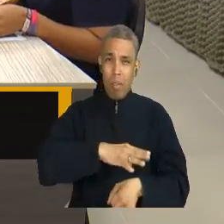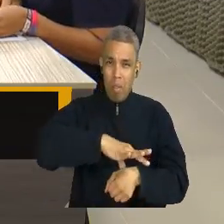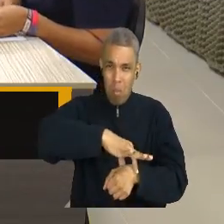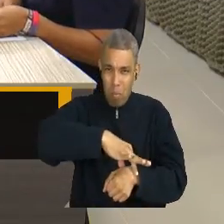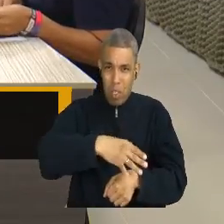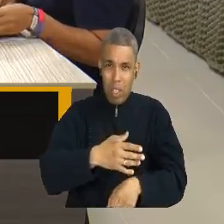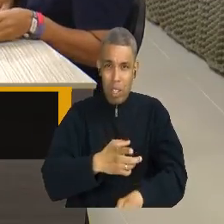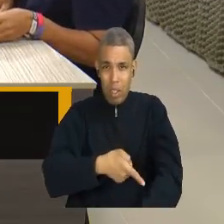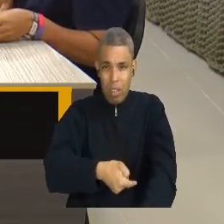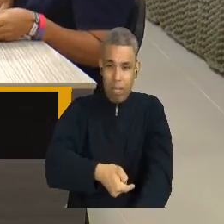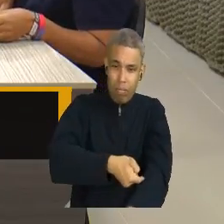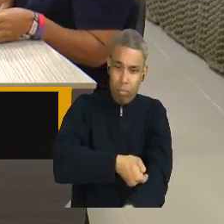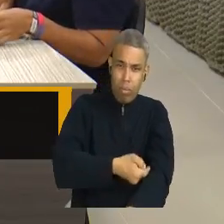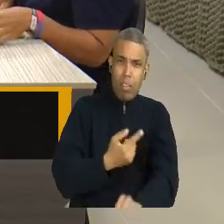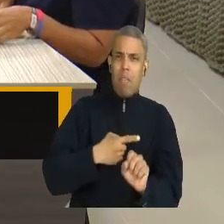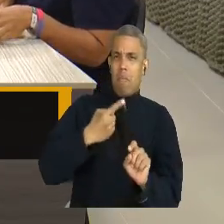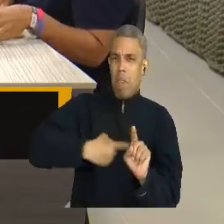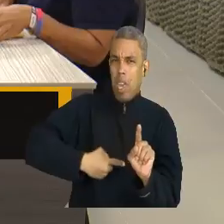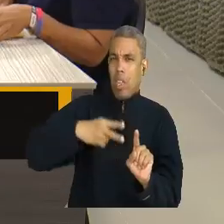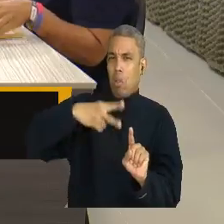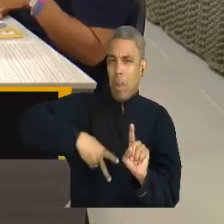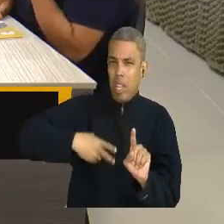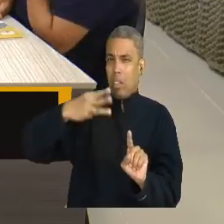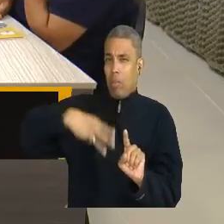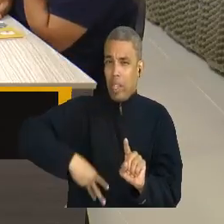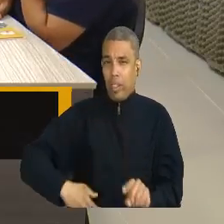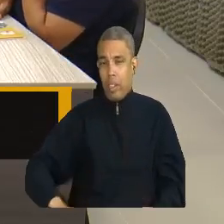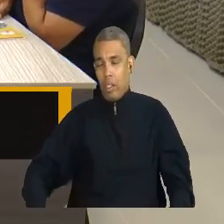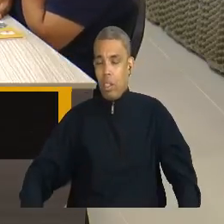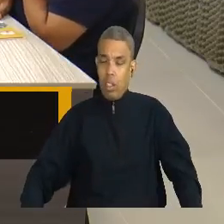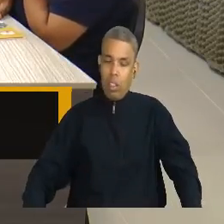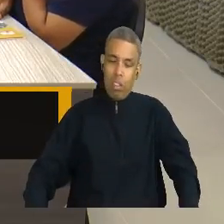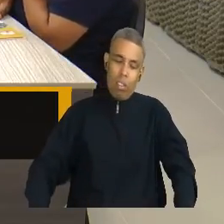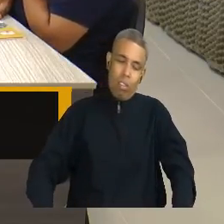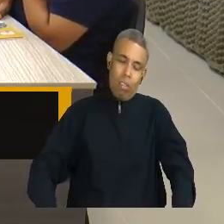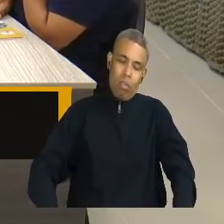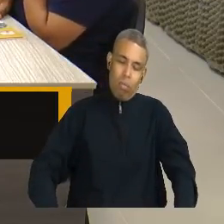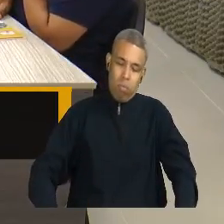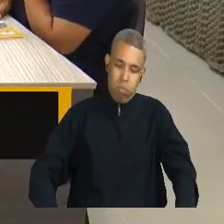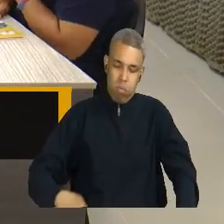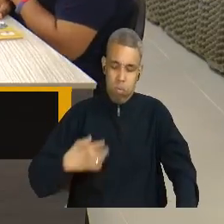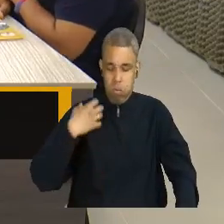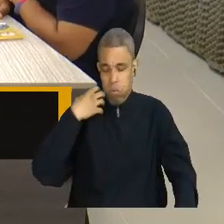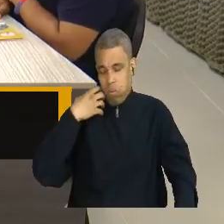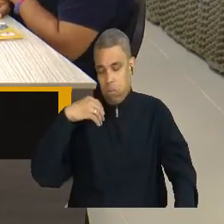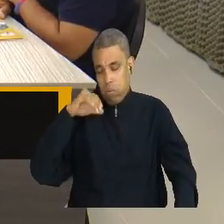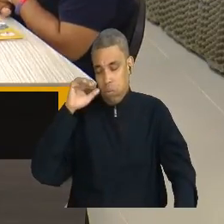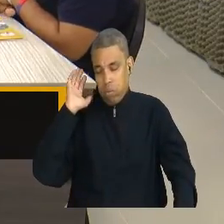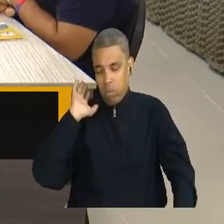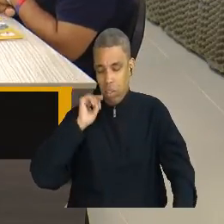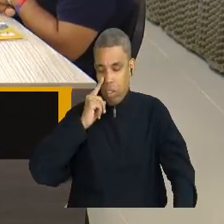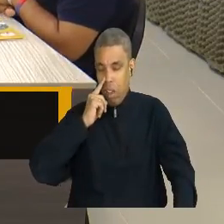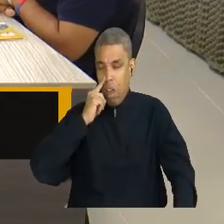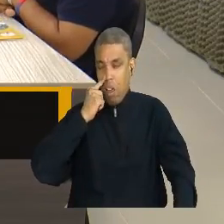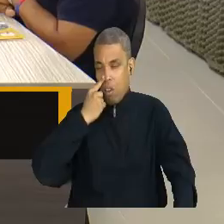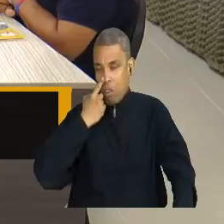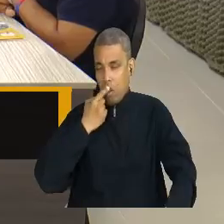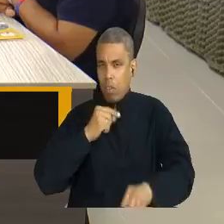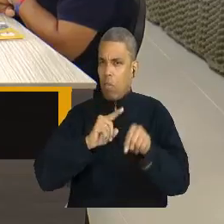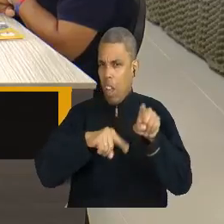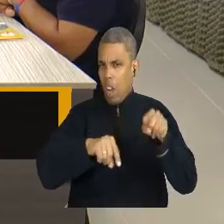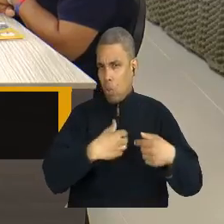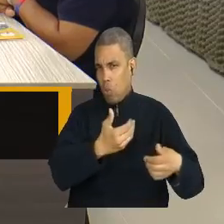que duran meses en estas habitaciones, muchas veces sin visita, porque al principio llegan muchas y ya después ya se van disipando un poco,